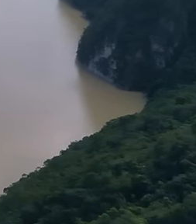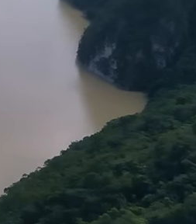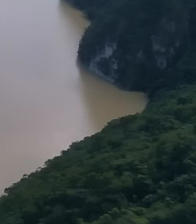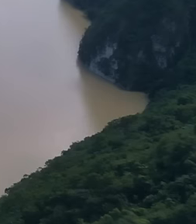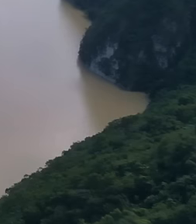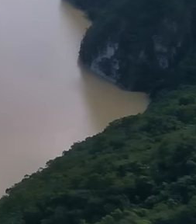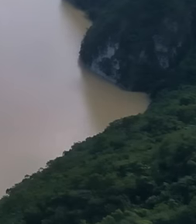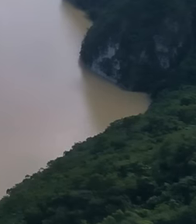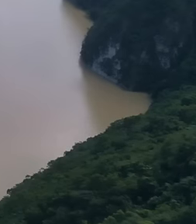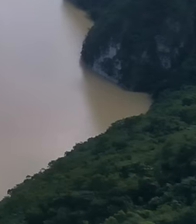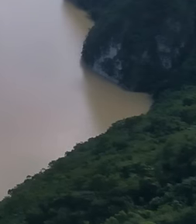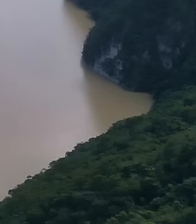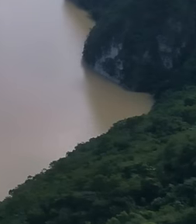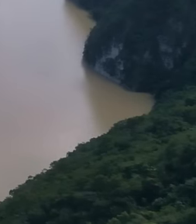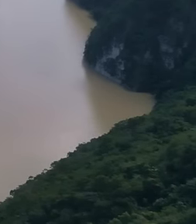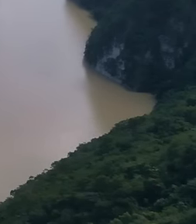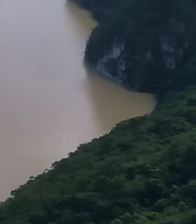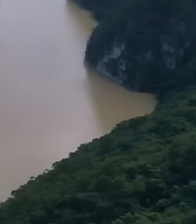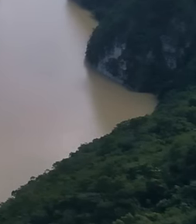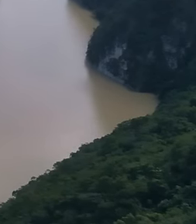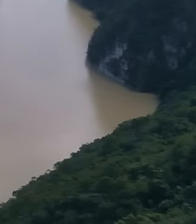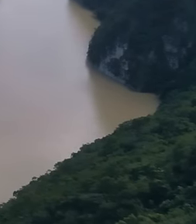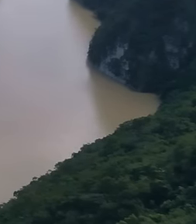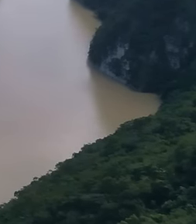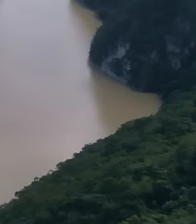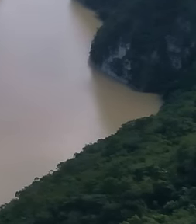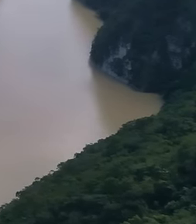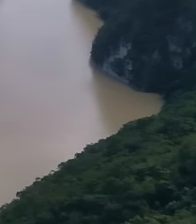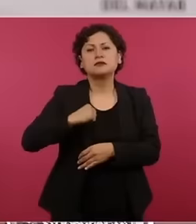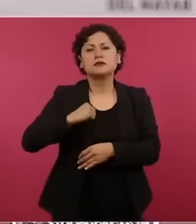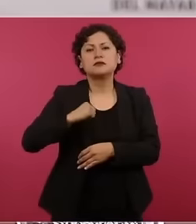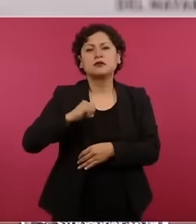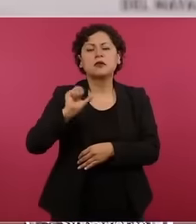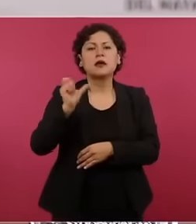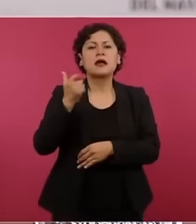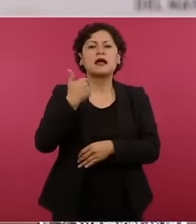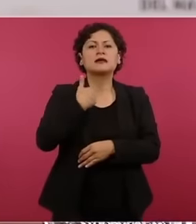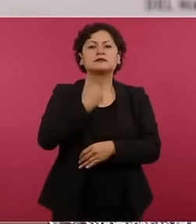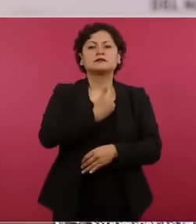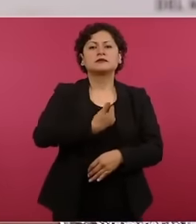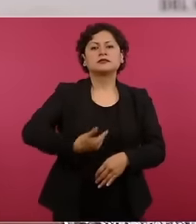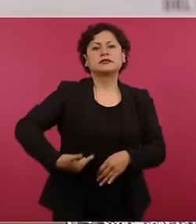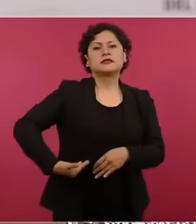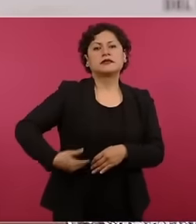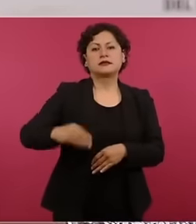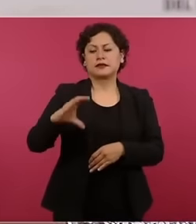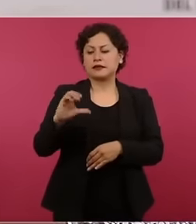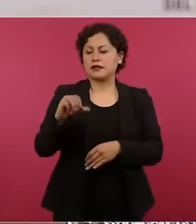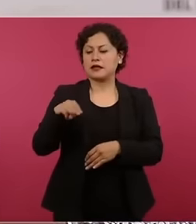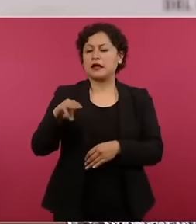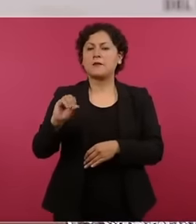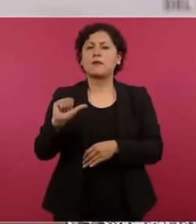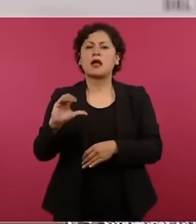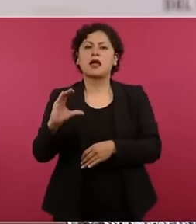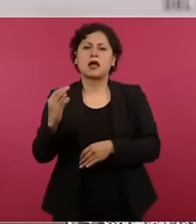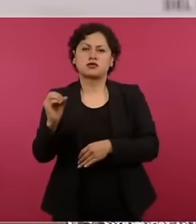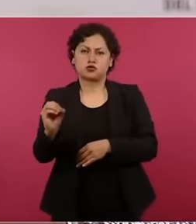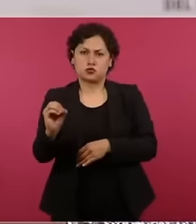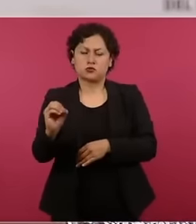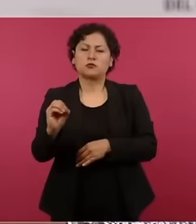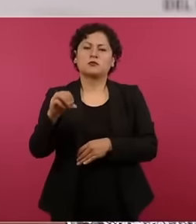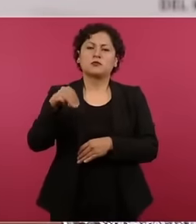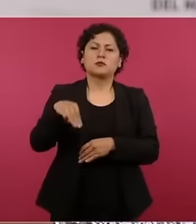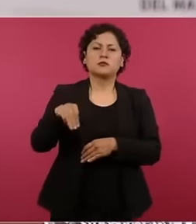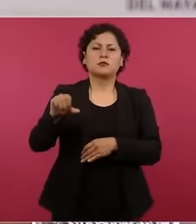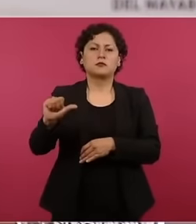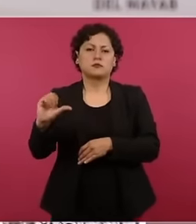en la época del gobierno de Manuel Ávila Camacho. Estamos de acuerdo que no